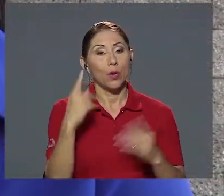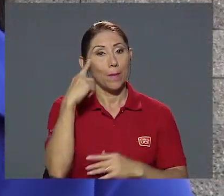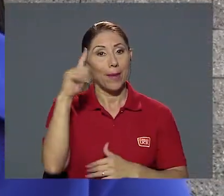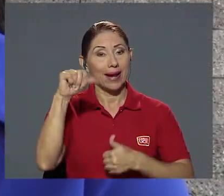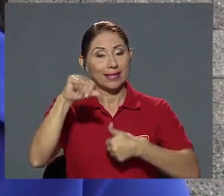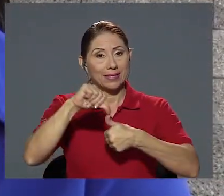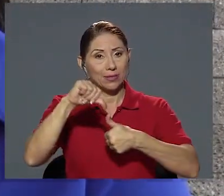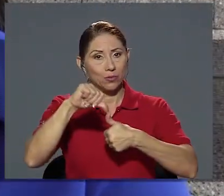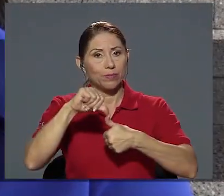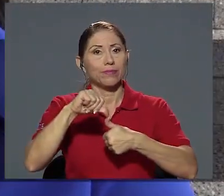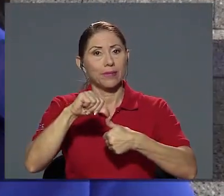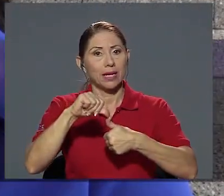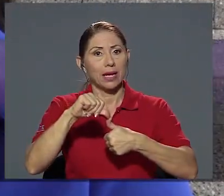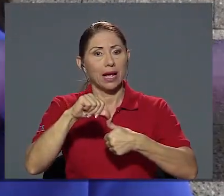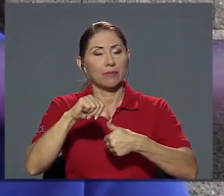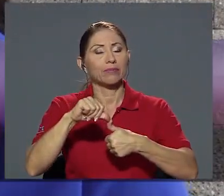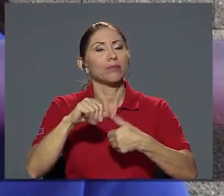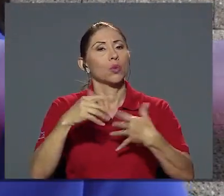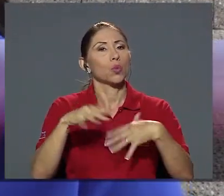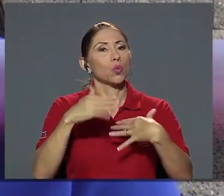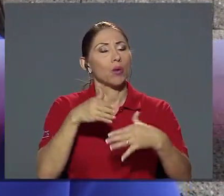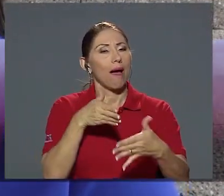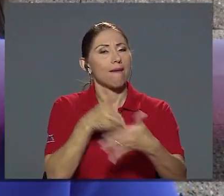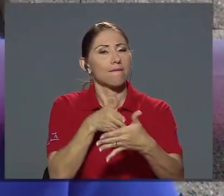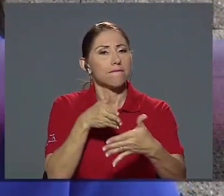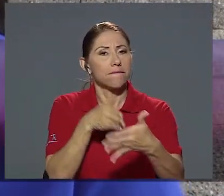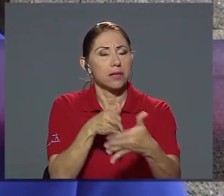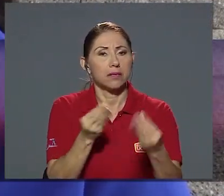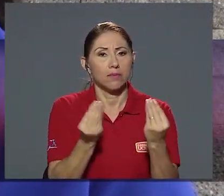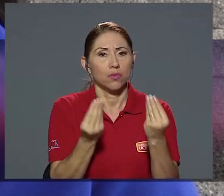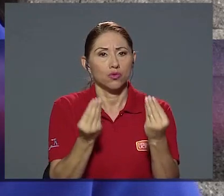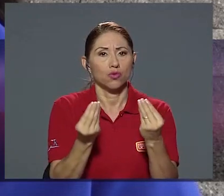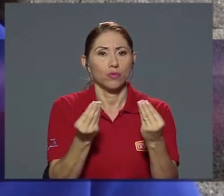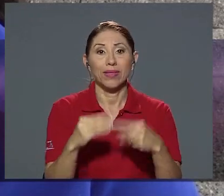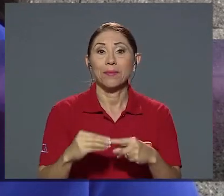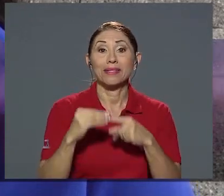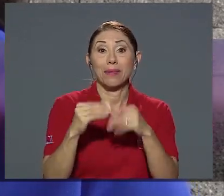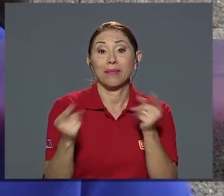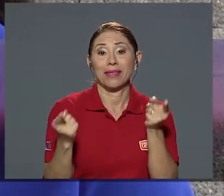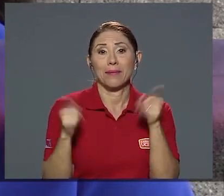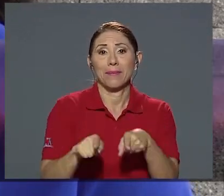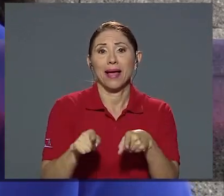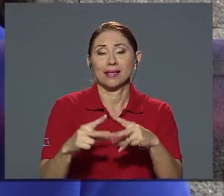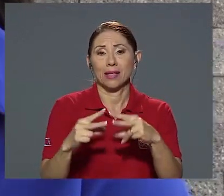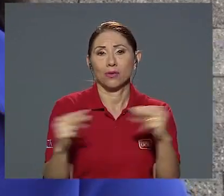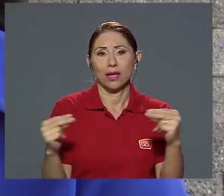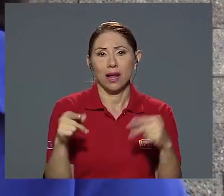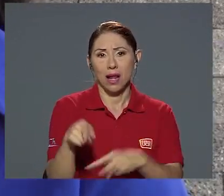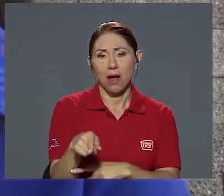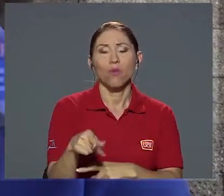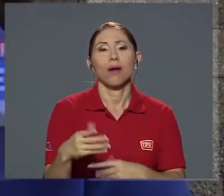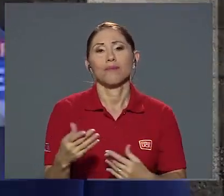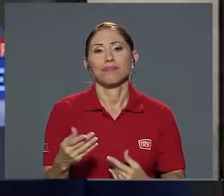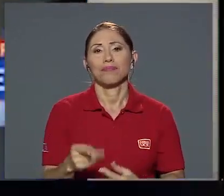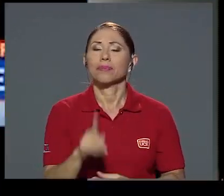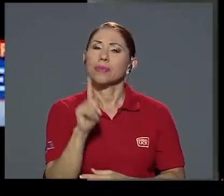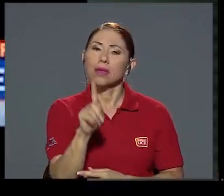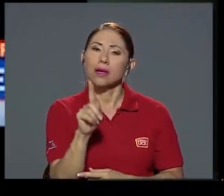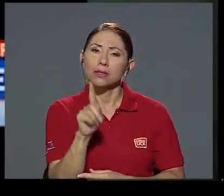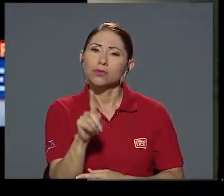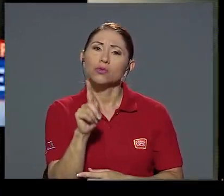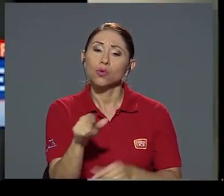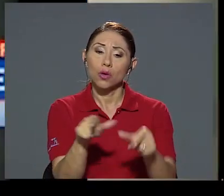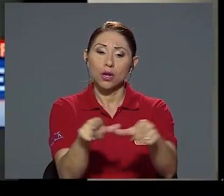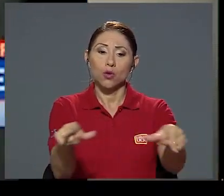Bueno, para Centroamérica es una importante afectación, principalmente por lo que está pasando ahorita en Nicaragua, que es uno de